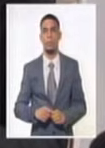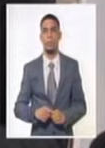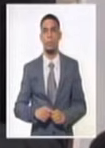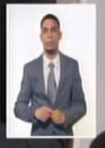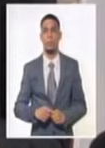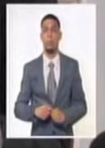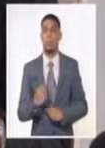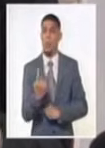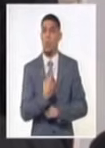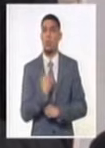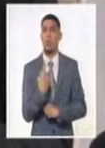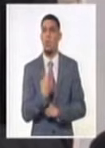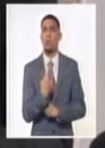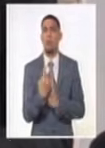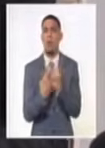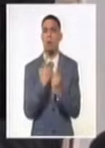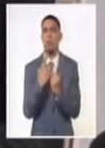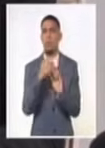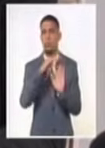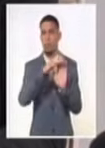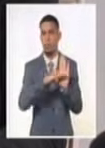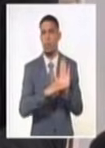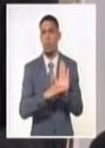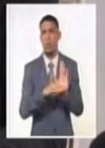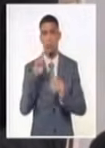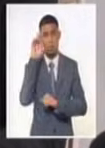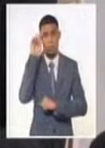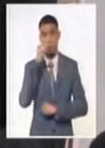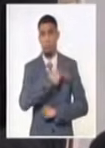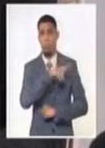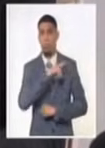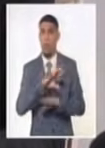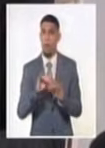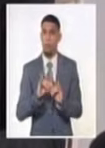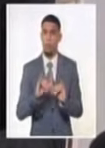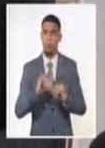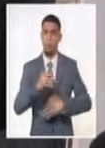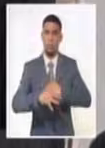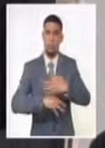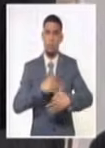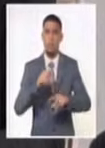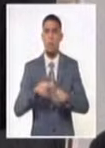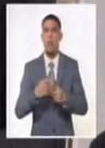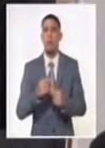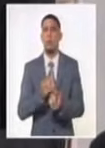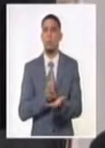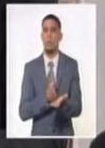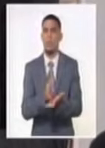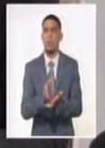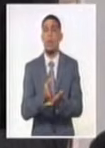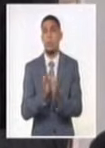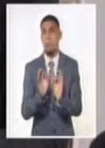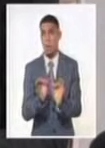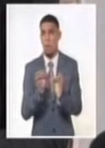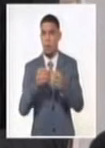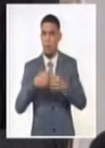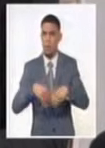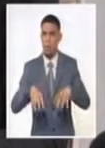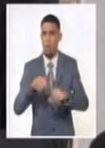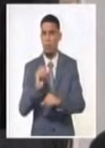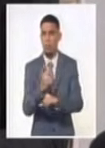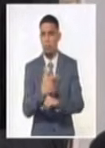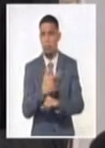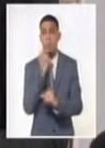hemos tomado un grupo de medidas, como se anunció anteriormente, pero ante la prolongación de esta situación con los